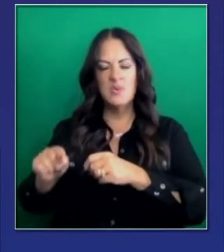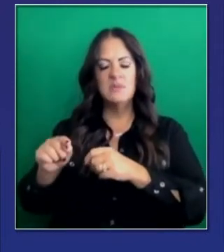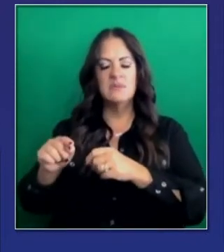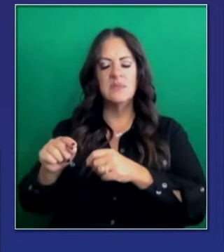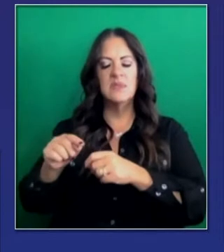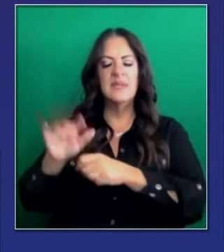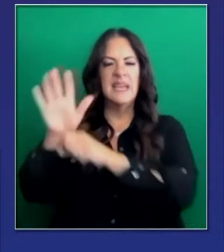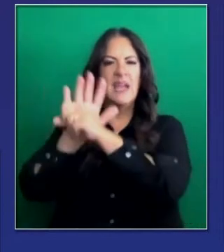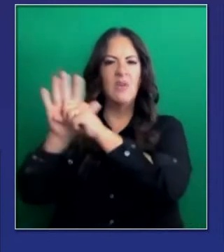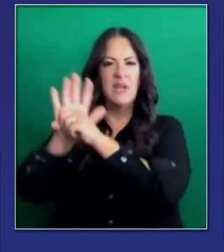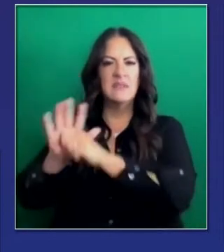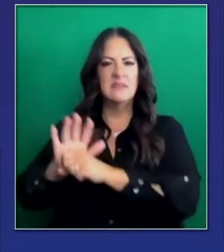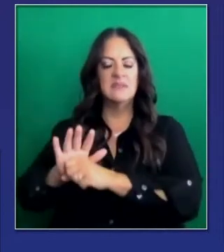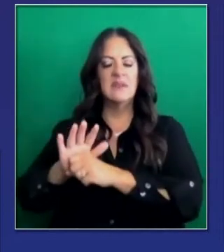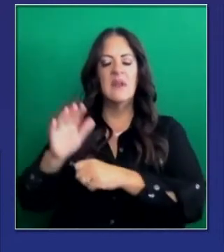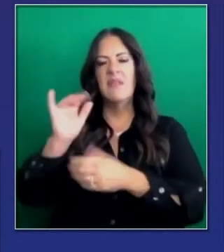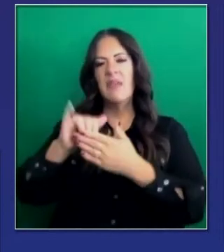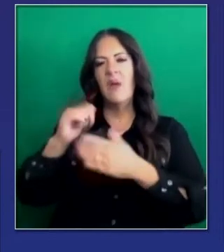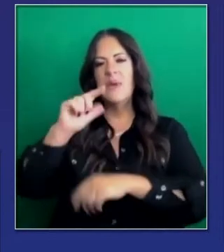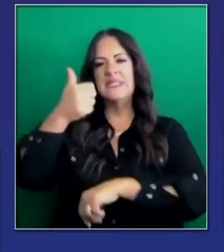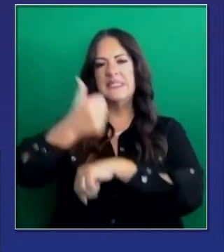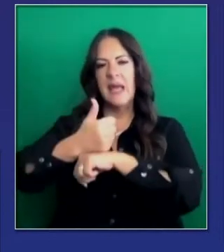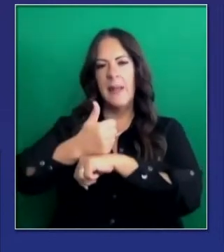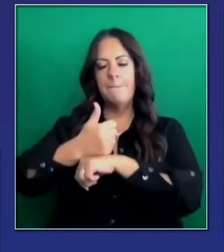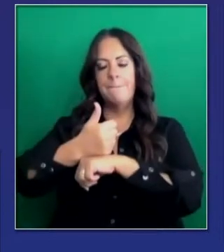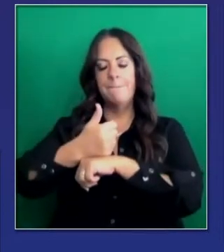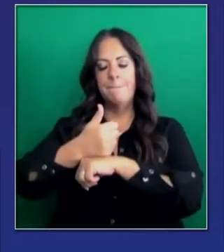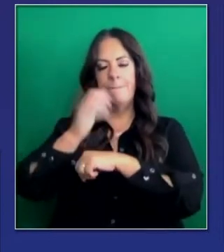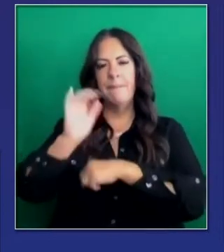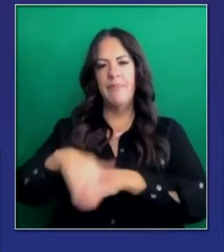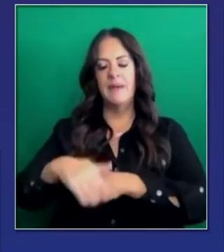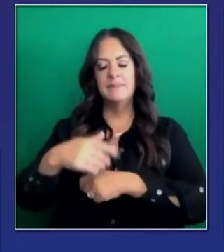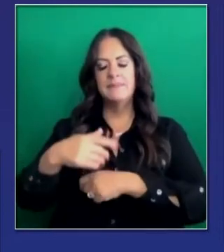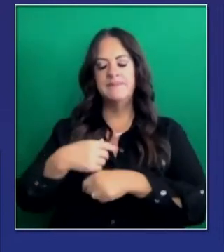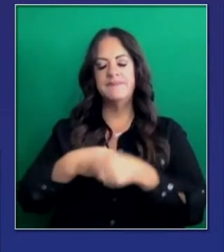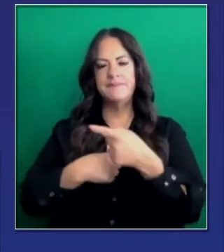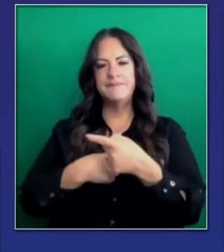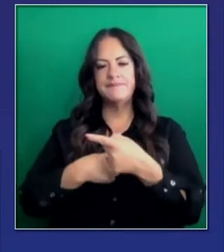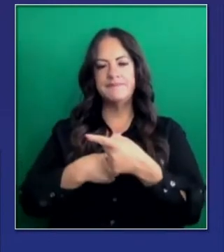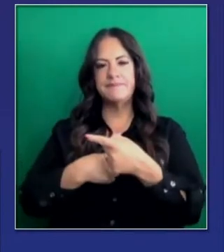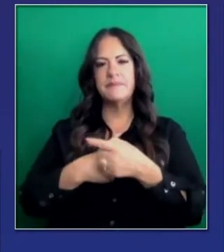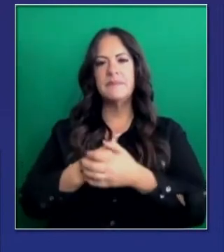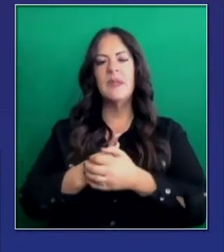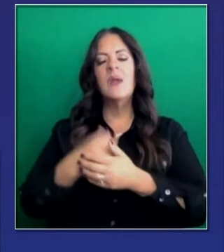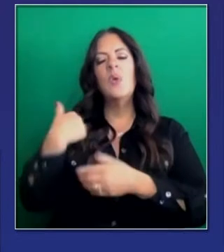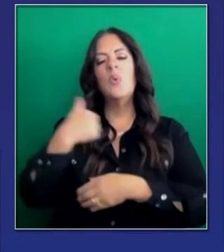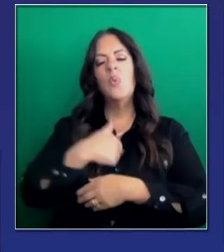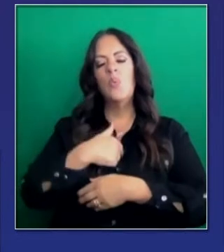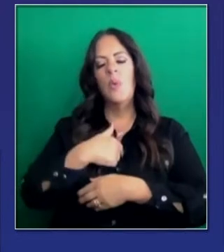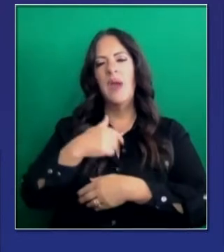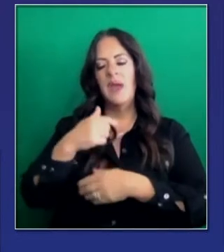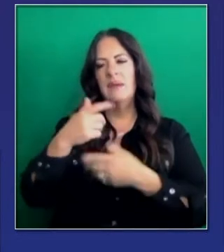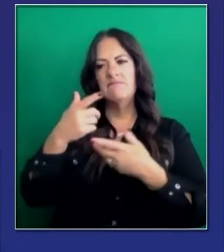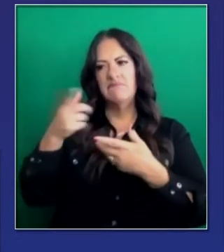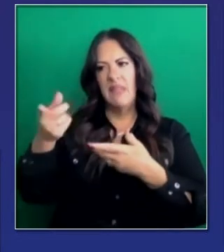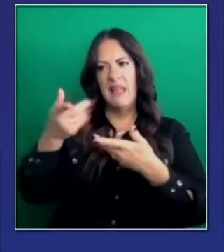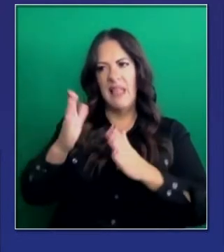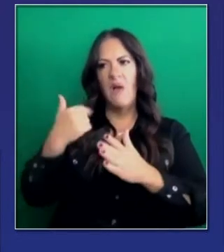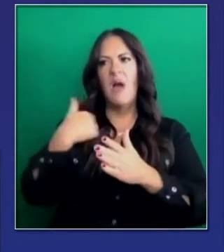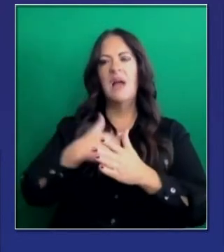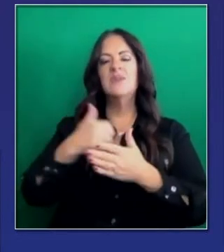lugares de compresión los que están listos para ayudarnos a